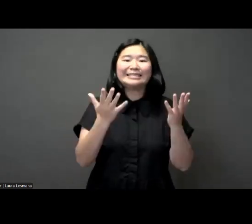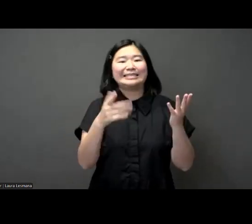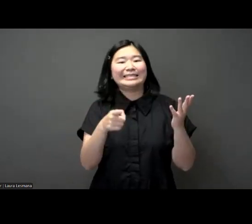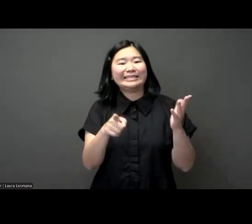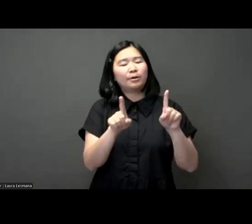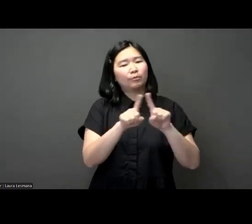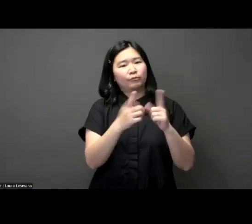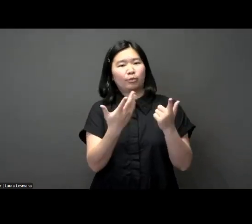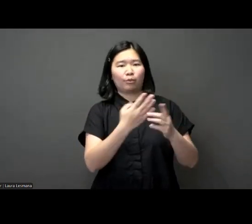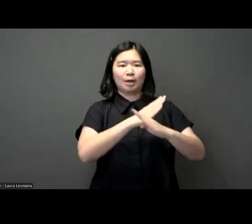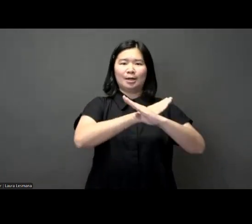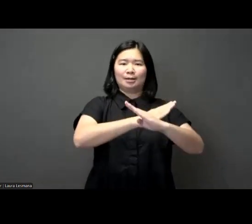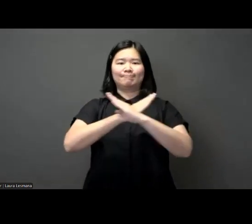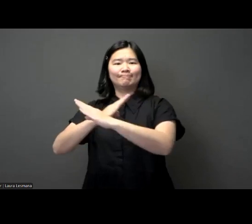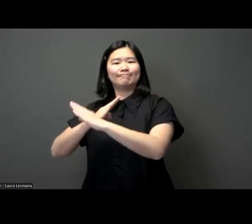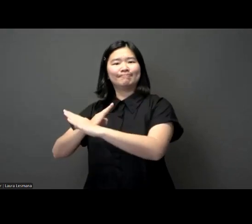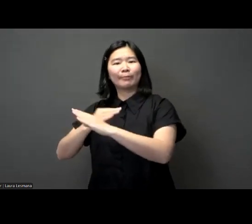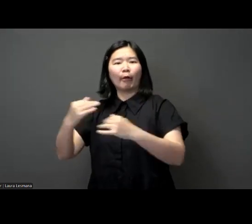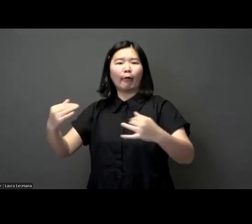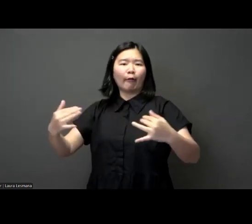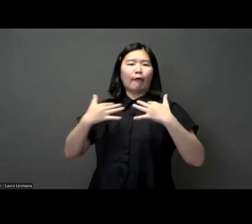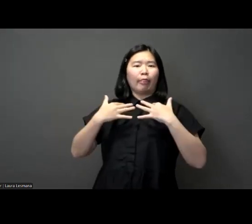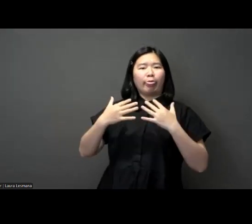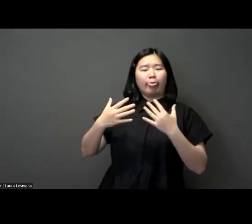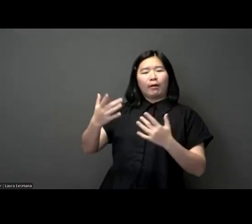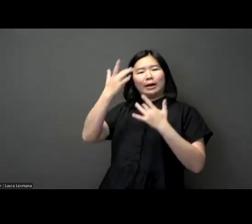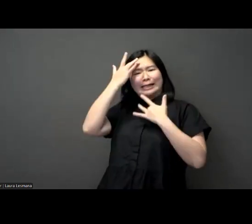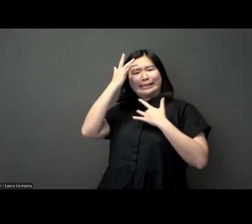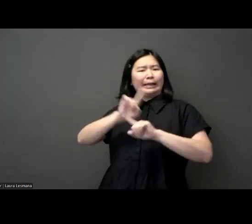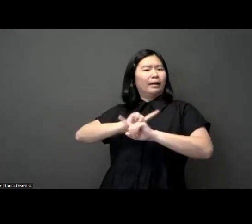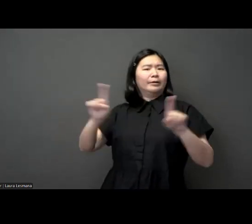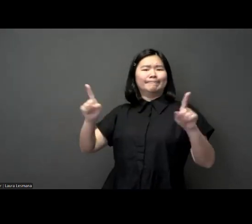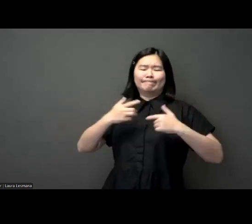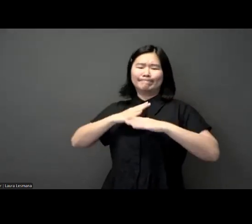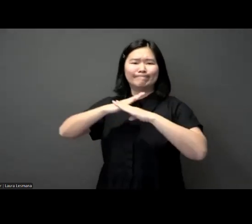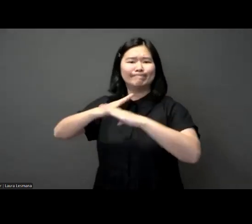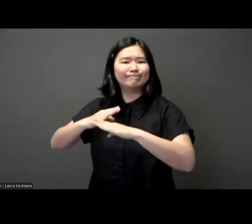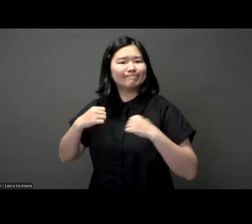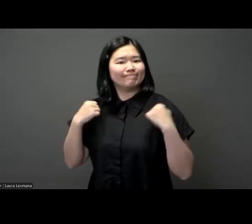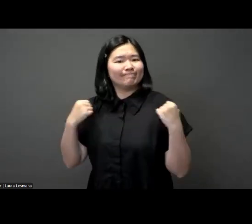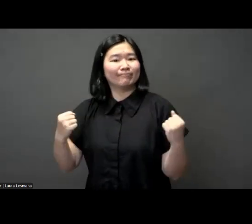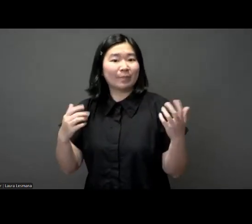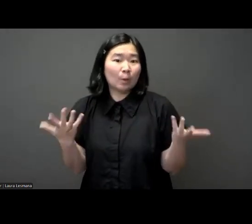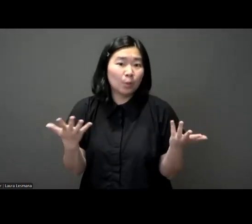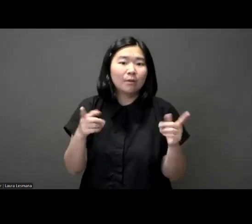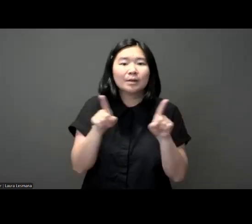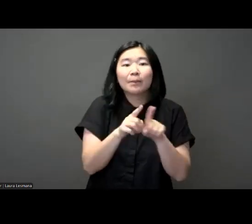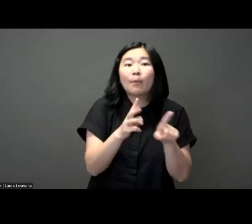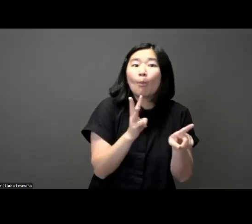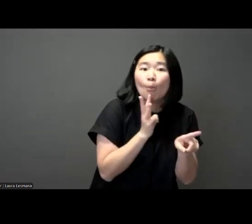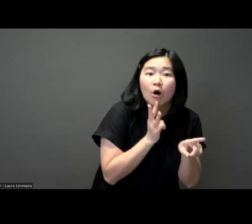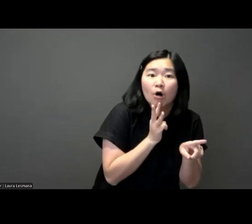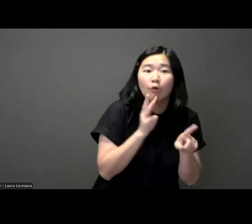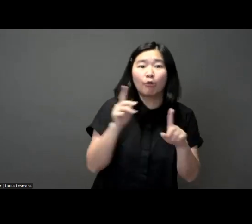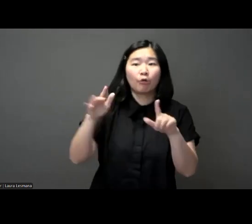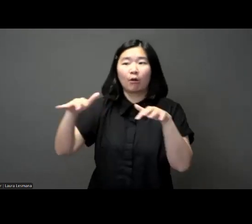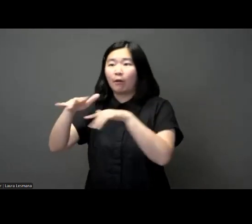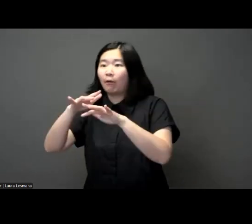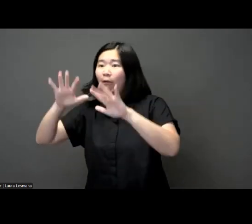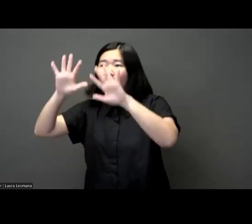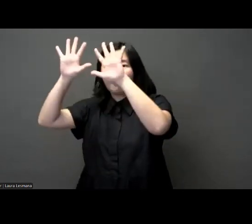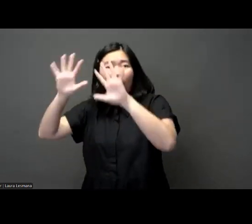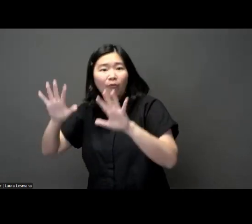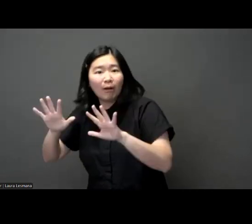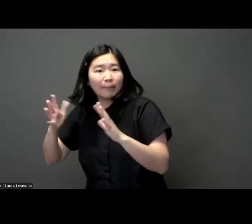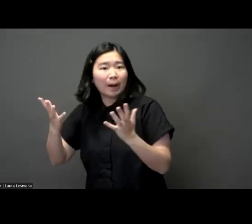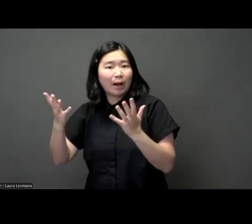y los sistemas sanitarios es clave. Y por supuesto no podemos olvidarnos de cómo el cambio climático está